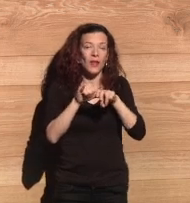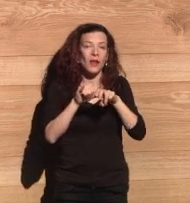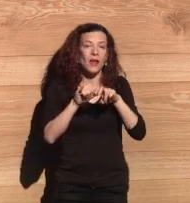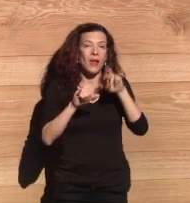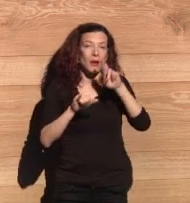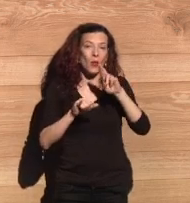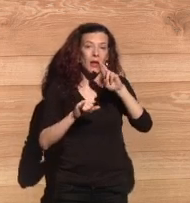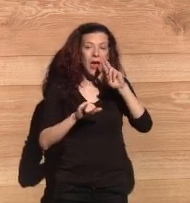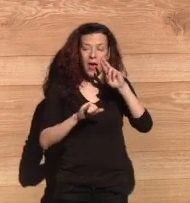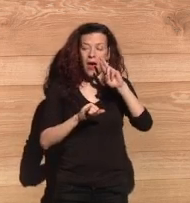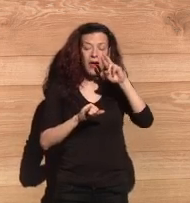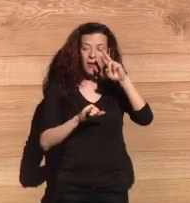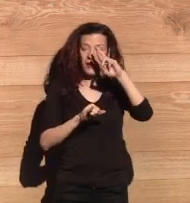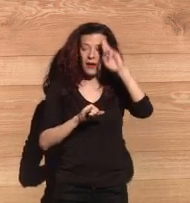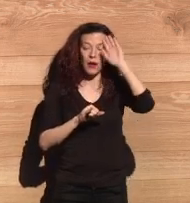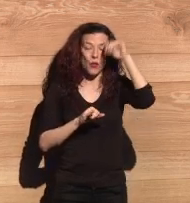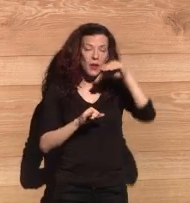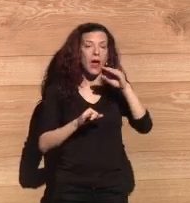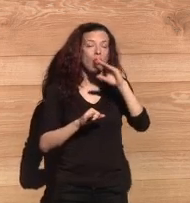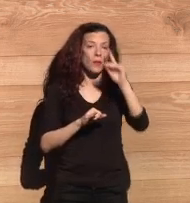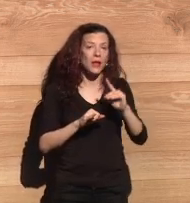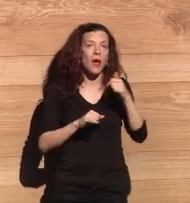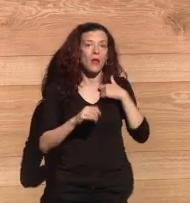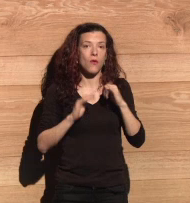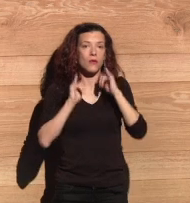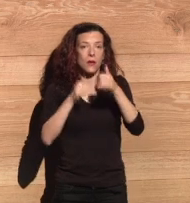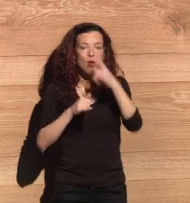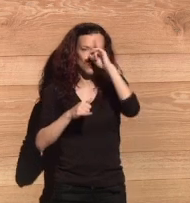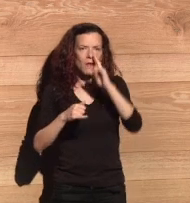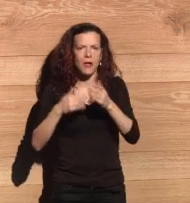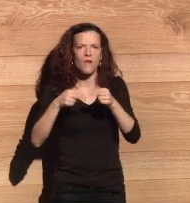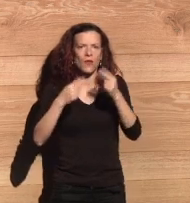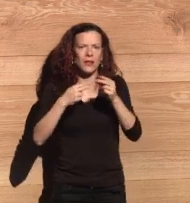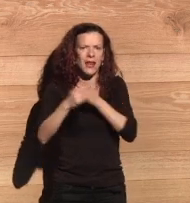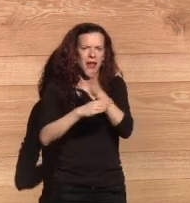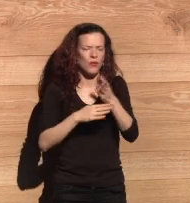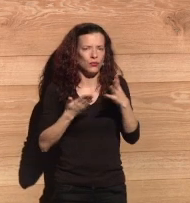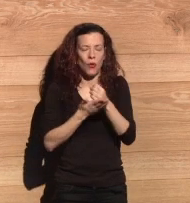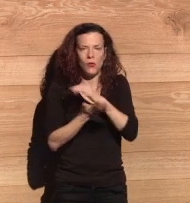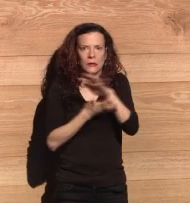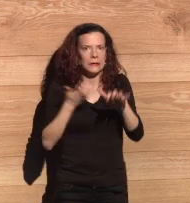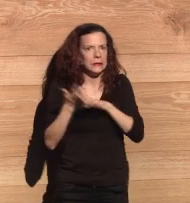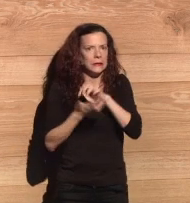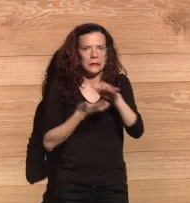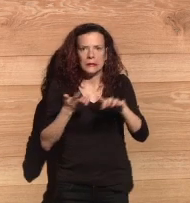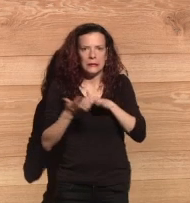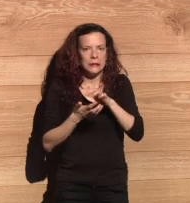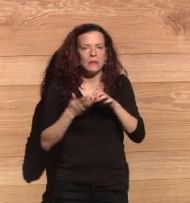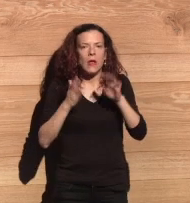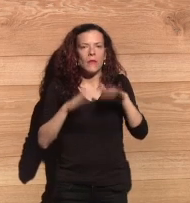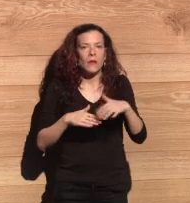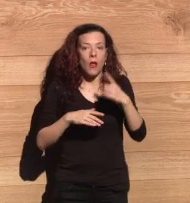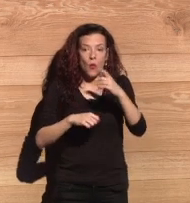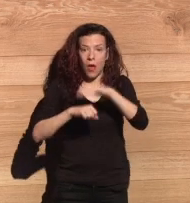Dominicana. Llegué ahí, no sabía ni cómo llegar a la frontera, todo un desmadre, todo un caos. Habló